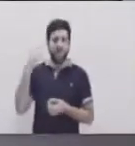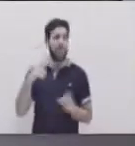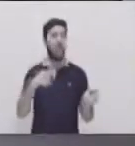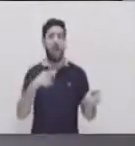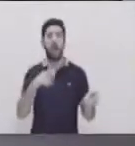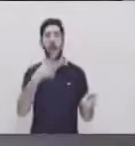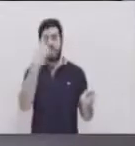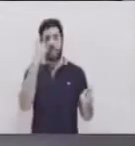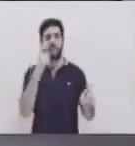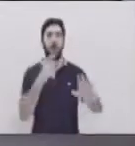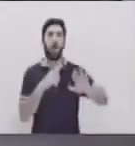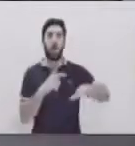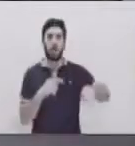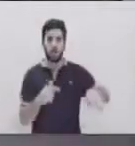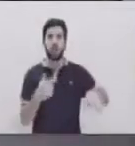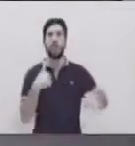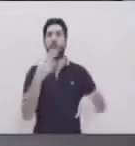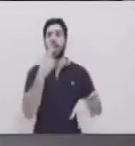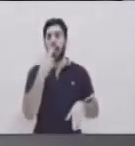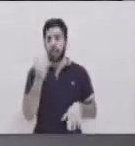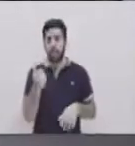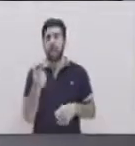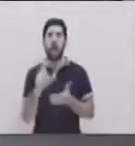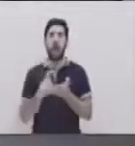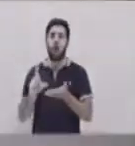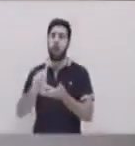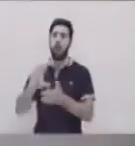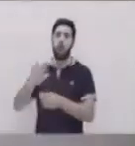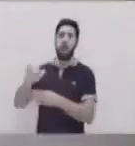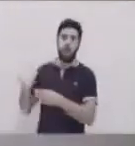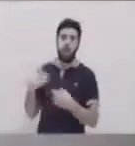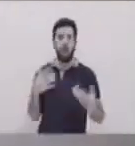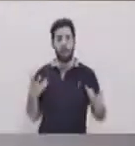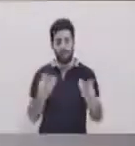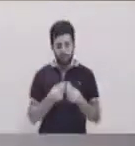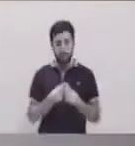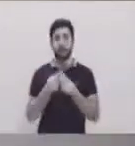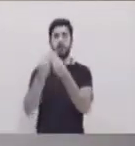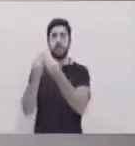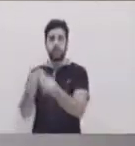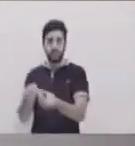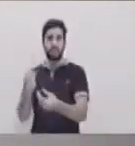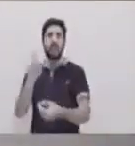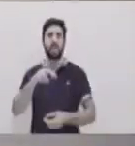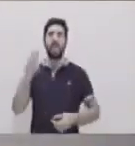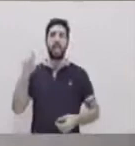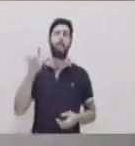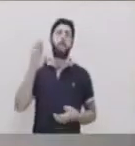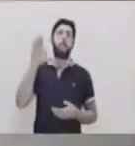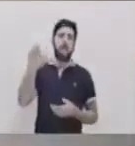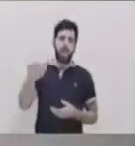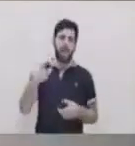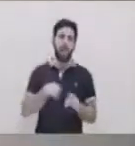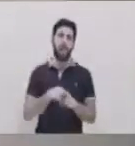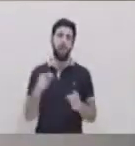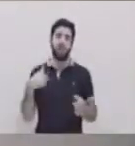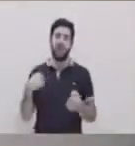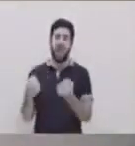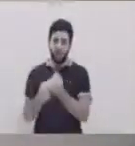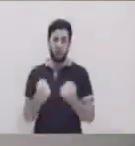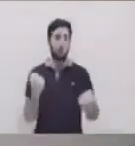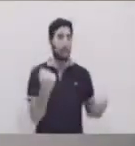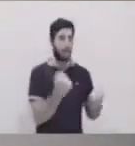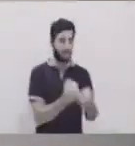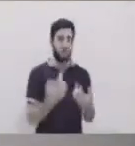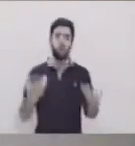que dejar sus trabajos, mis hermanas también el colegio y todo eso. Entonces sí es como un apoyo